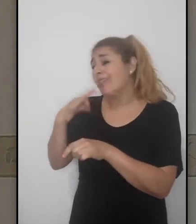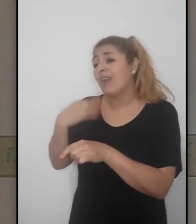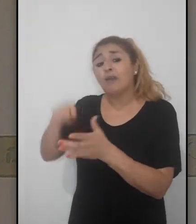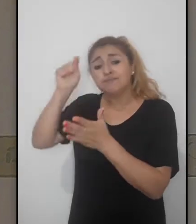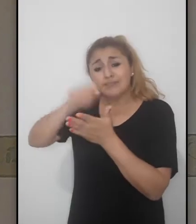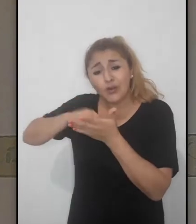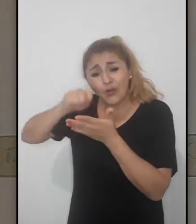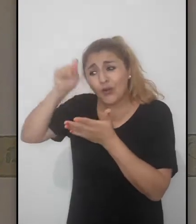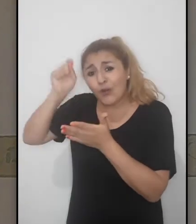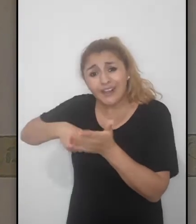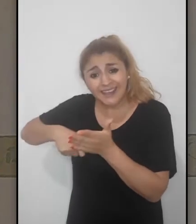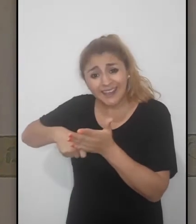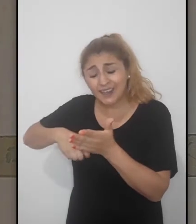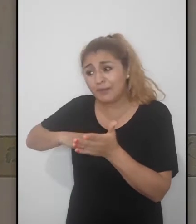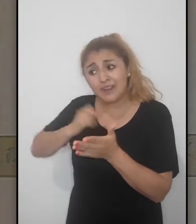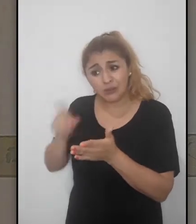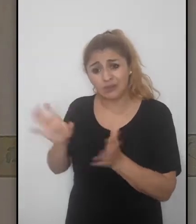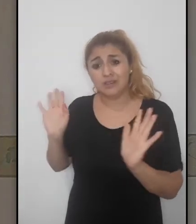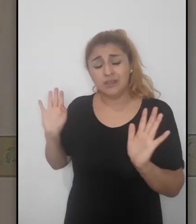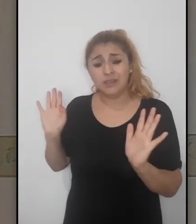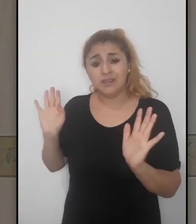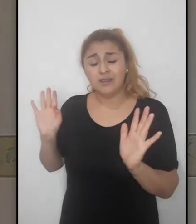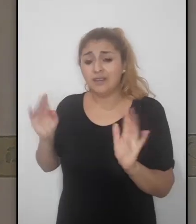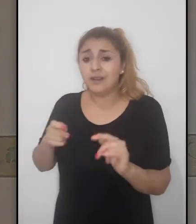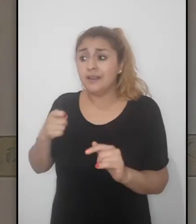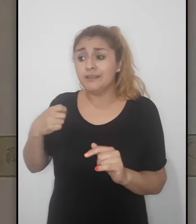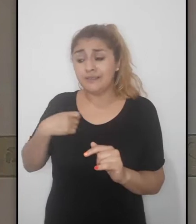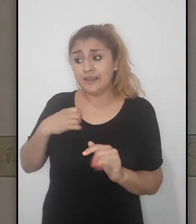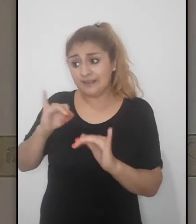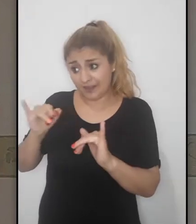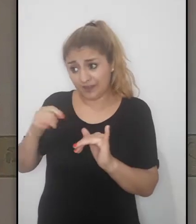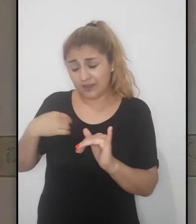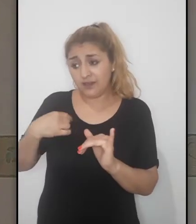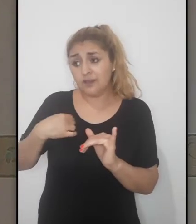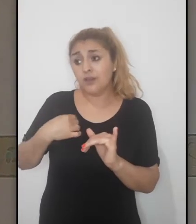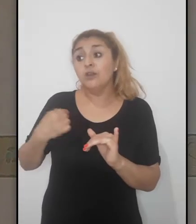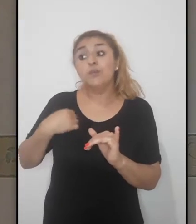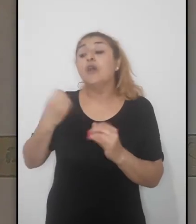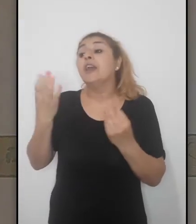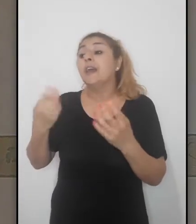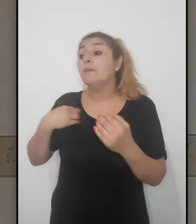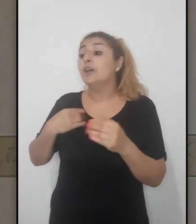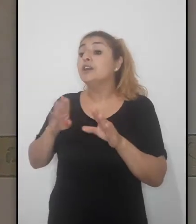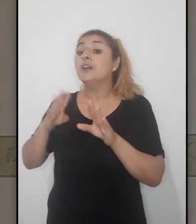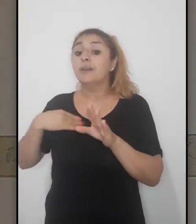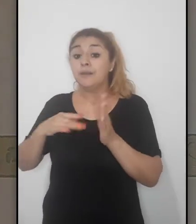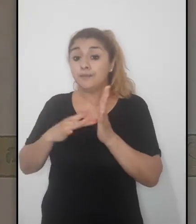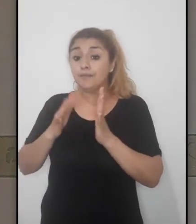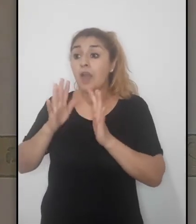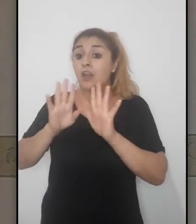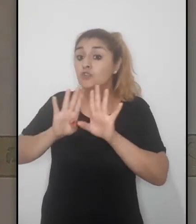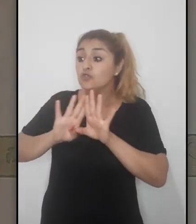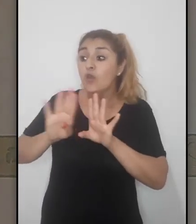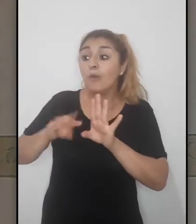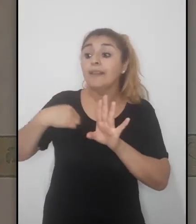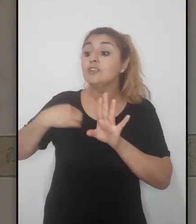celoso sé pues celoso y arrepiéntete cambia tu lugar tu opinión y aquí yo estoy a la puerta y